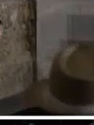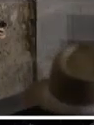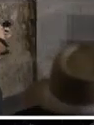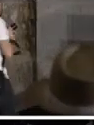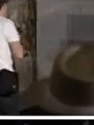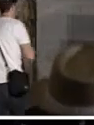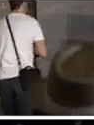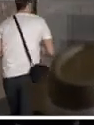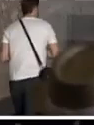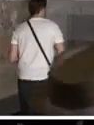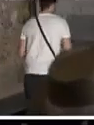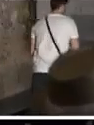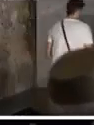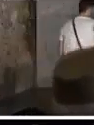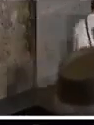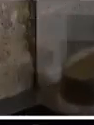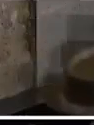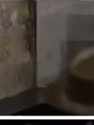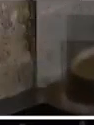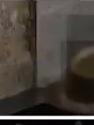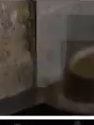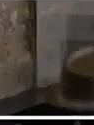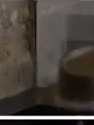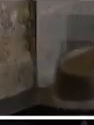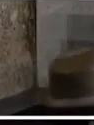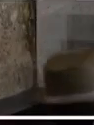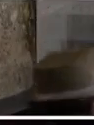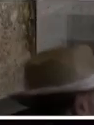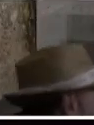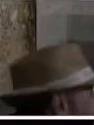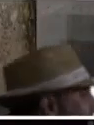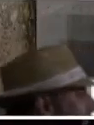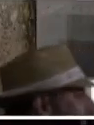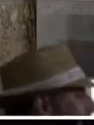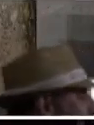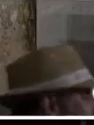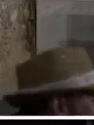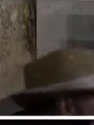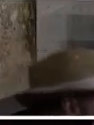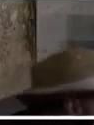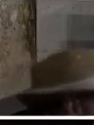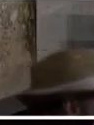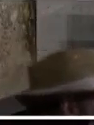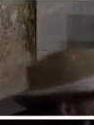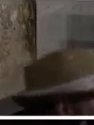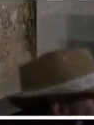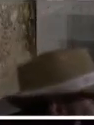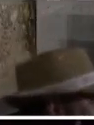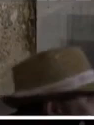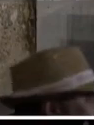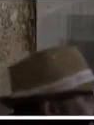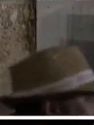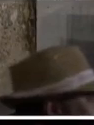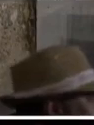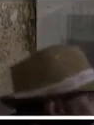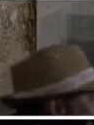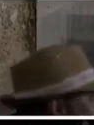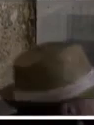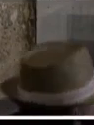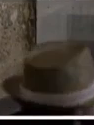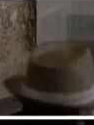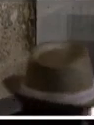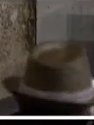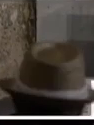las hojas verde la rama y verde la orilla de